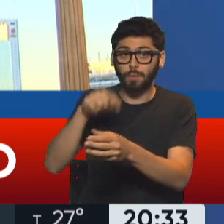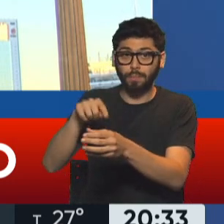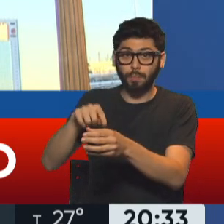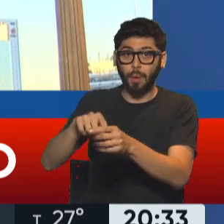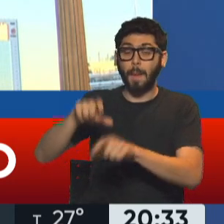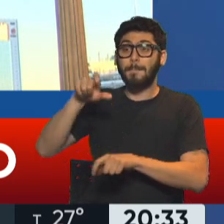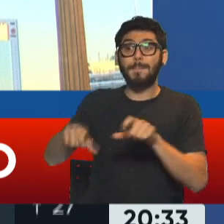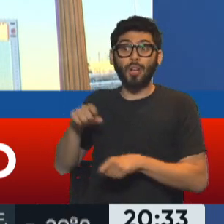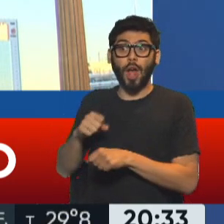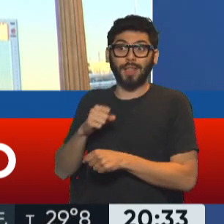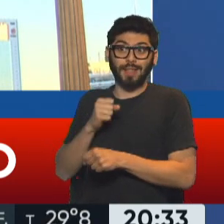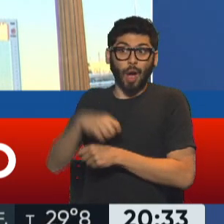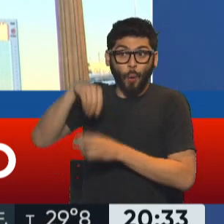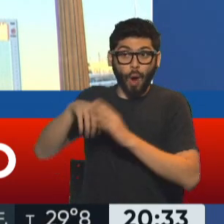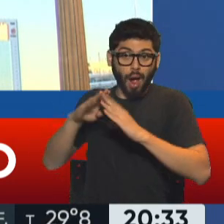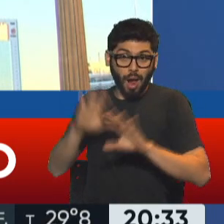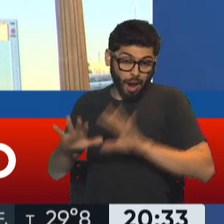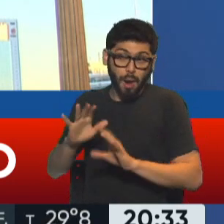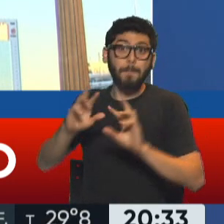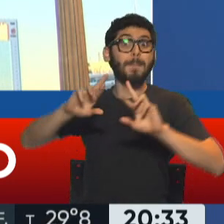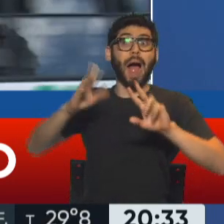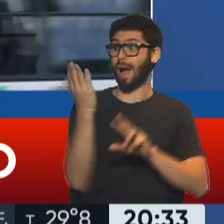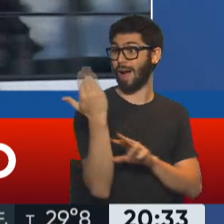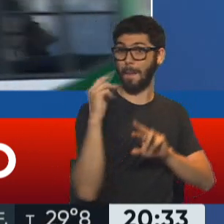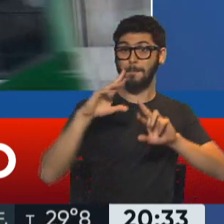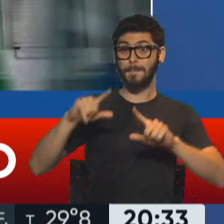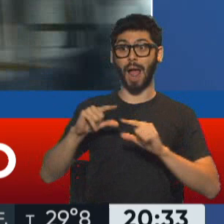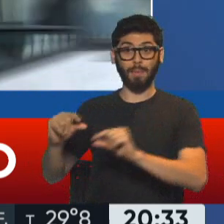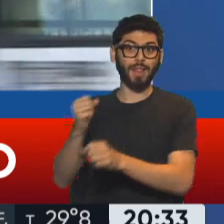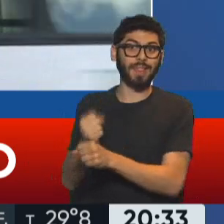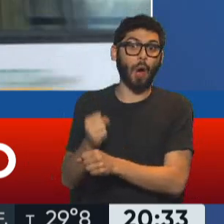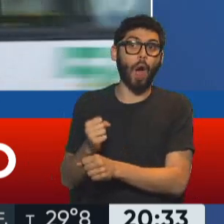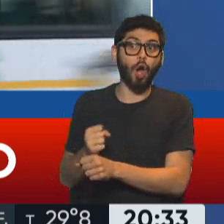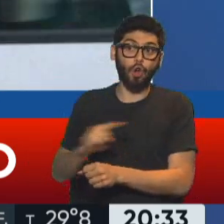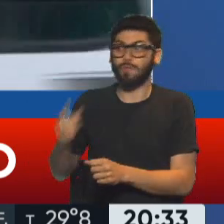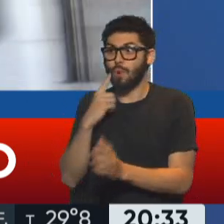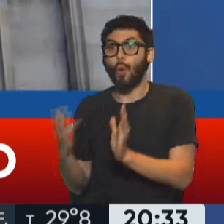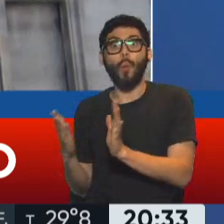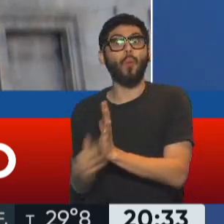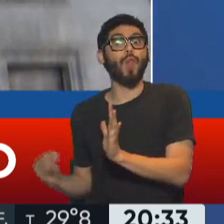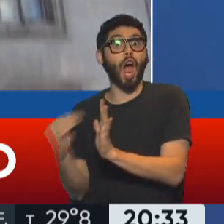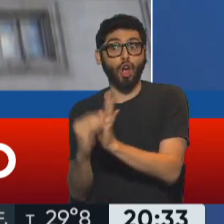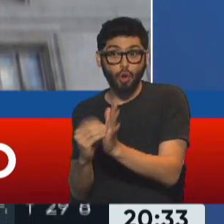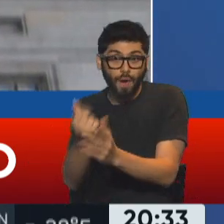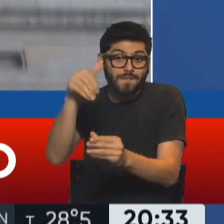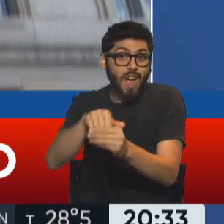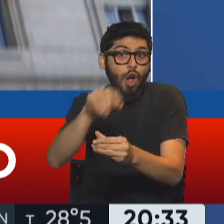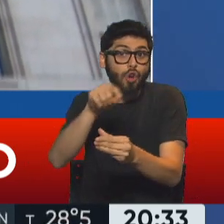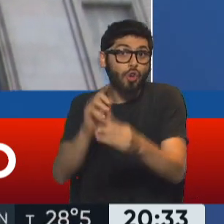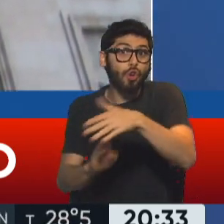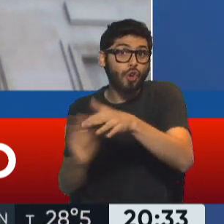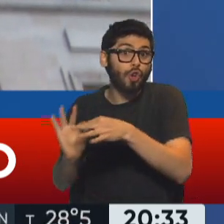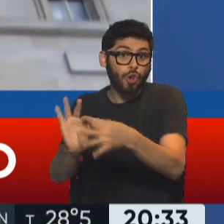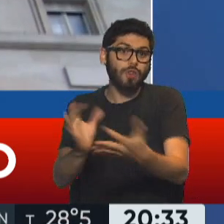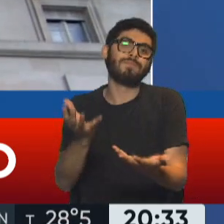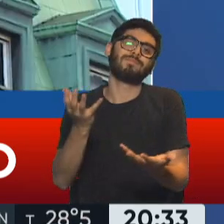casas particulares, que ayer se anunció este plan para acompañarlas, ¿no? Para que no pierdan sus trabajos y que sean registradas. Pero por otra parte, este mecanismo de tener el banco